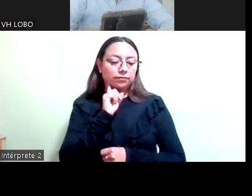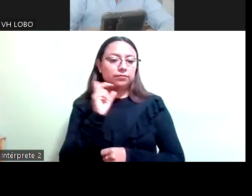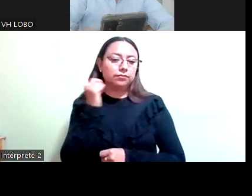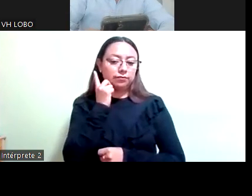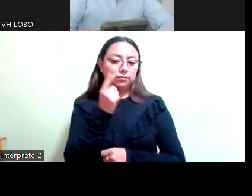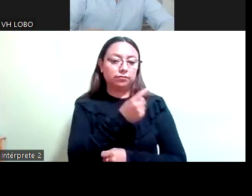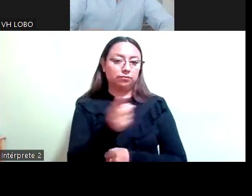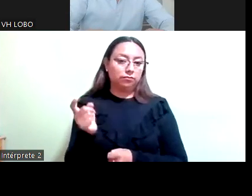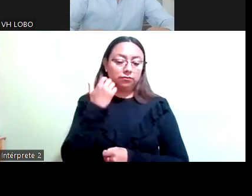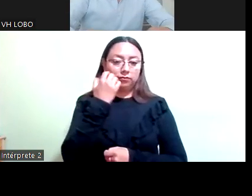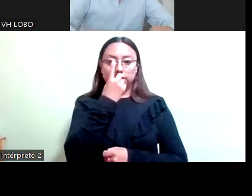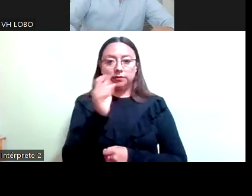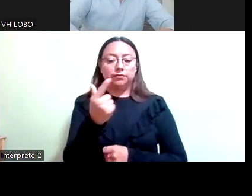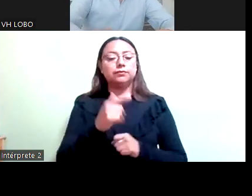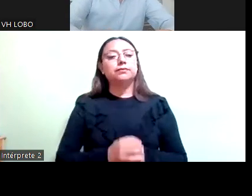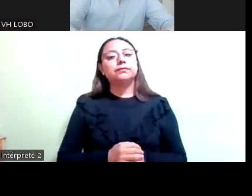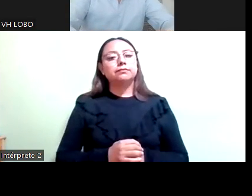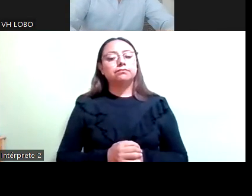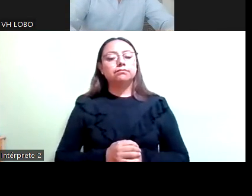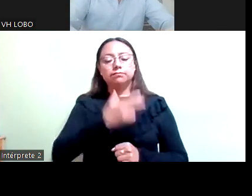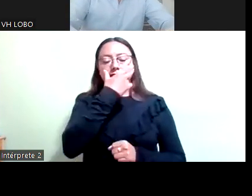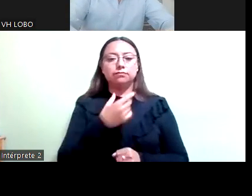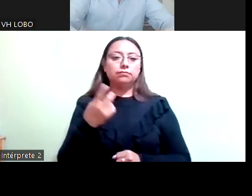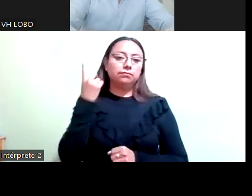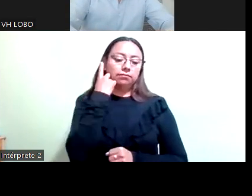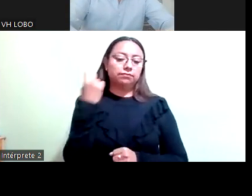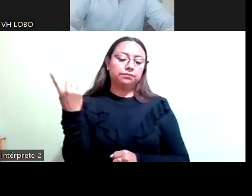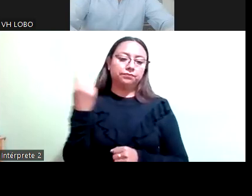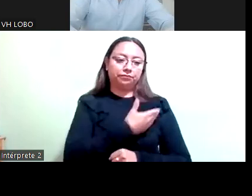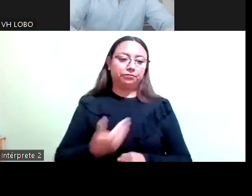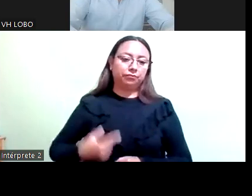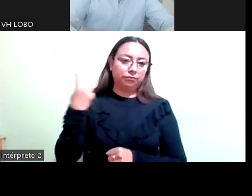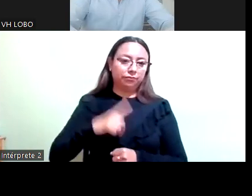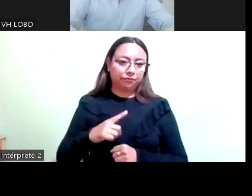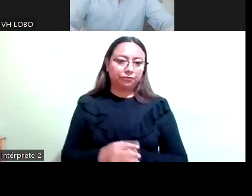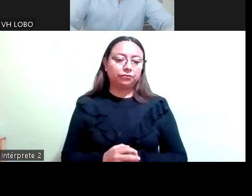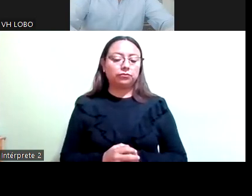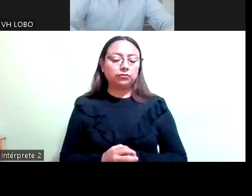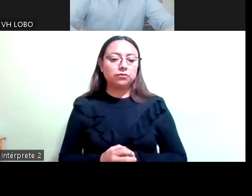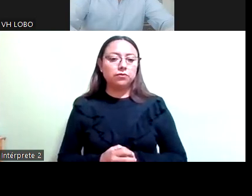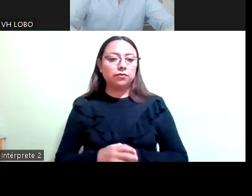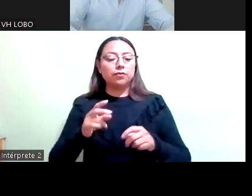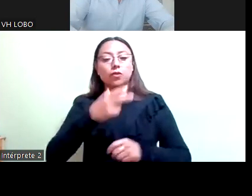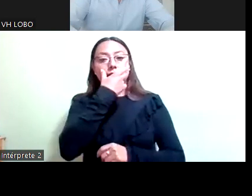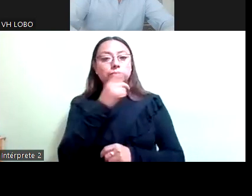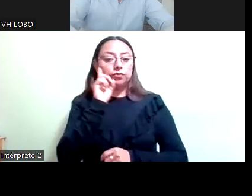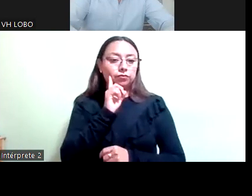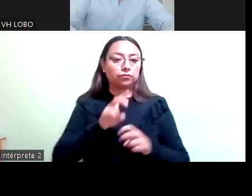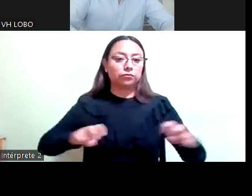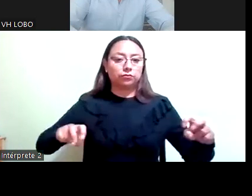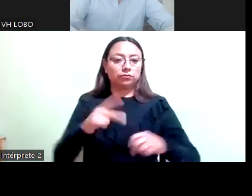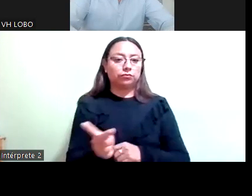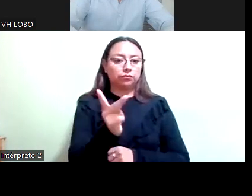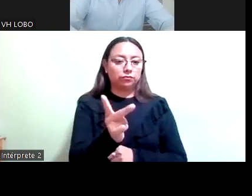tema. Por instrucciones de la presidencia, se consulta a las y los diputados que deseen incorporar algún tema,